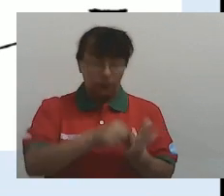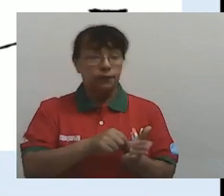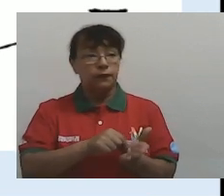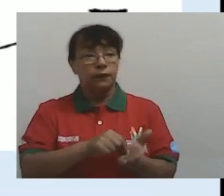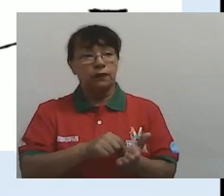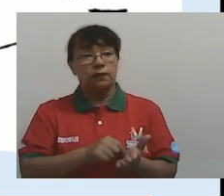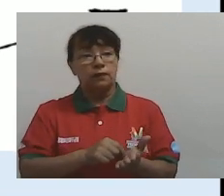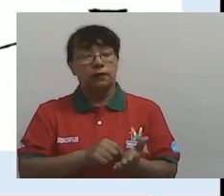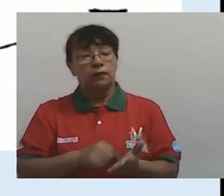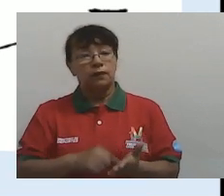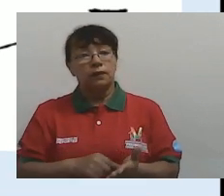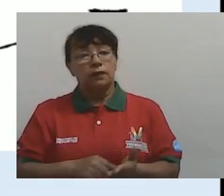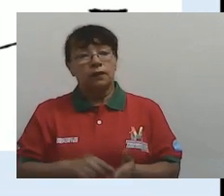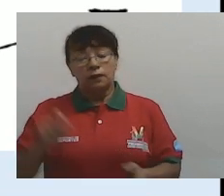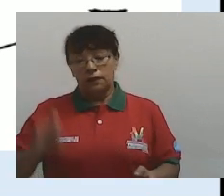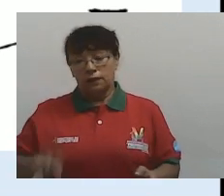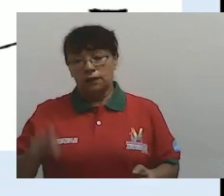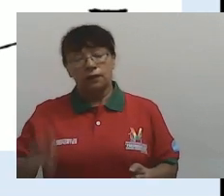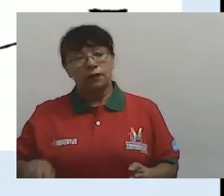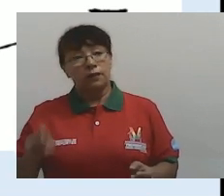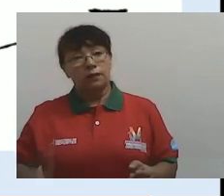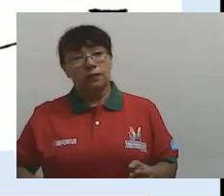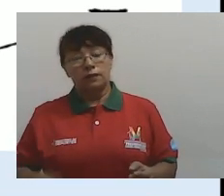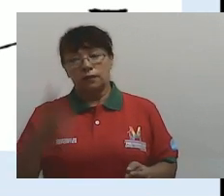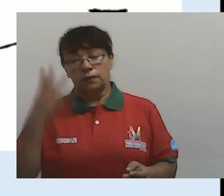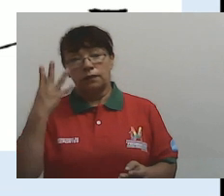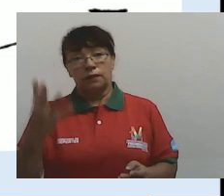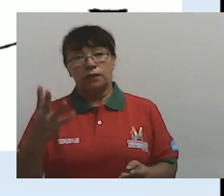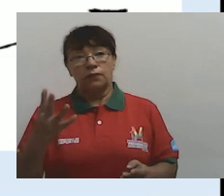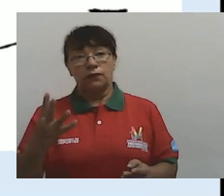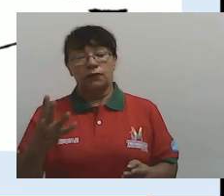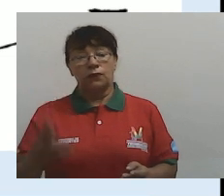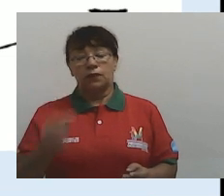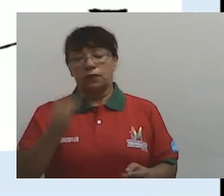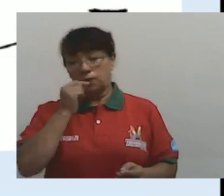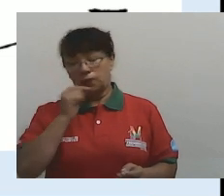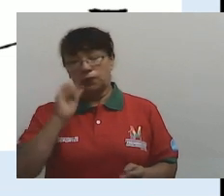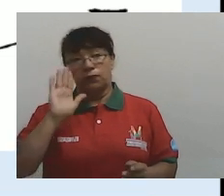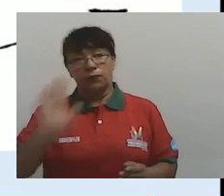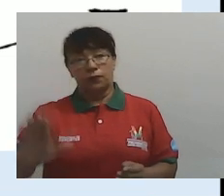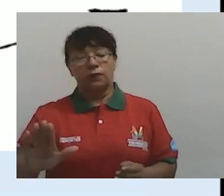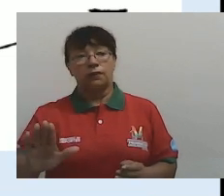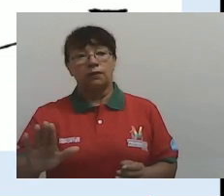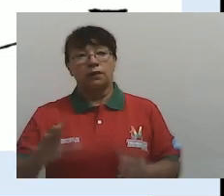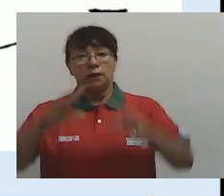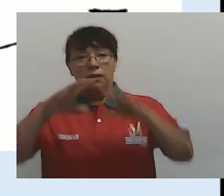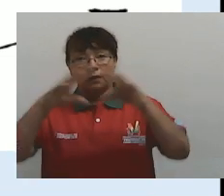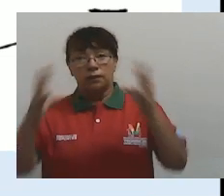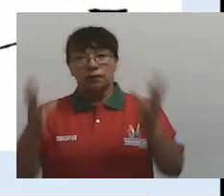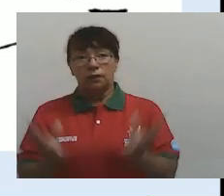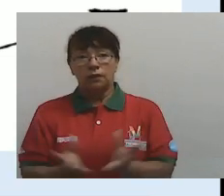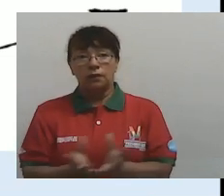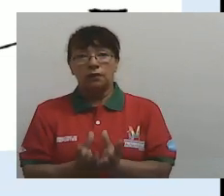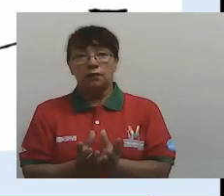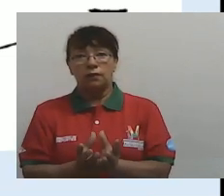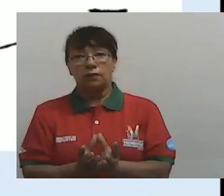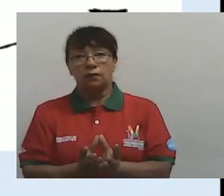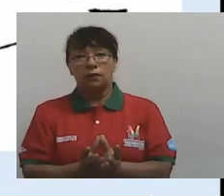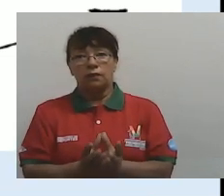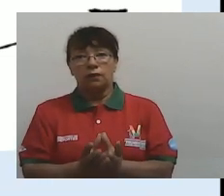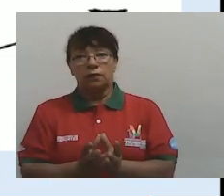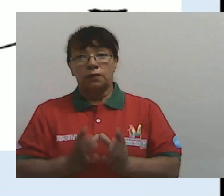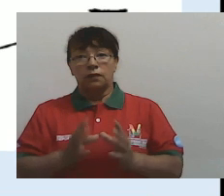evento necesitaríamos 4 jueces para la organización. El balón medicinal son 4 jueces